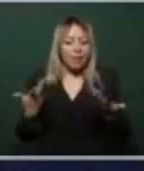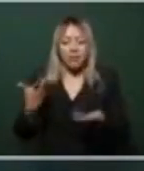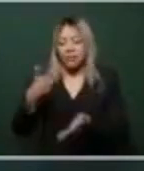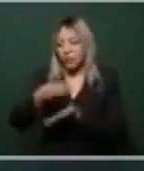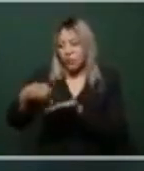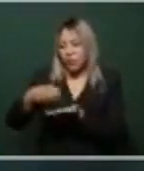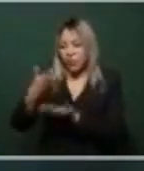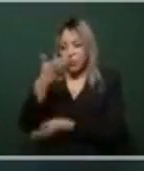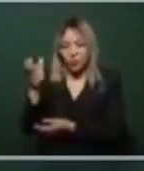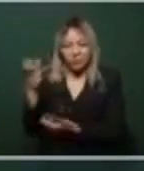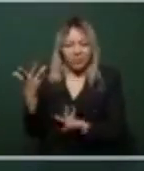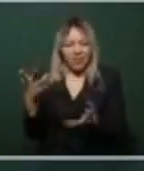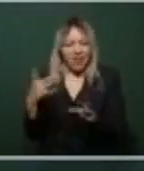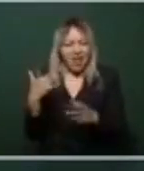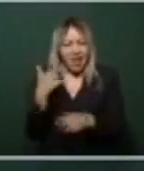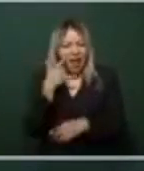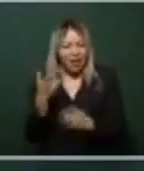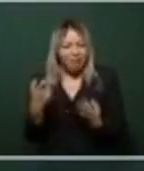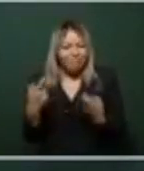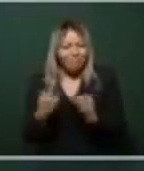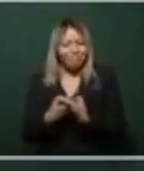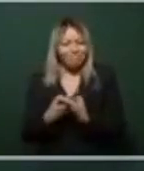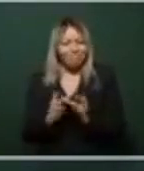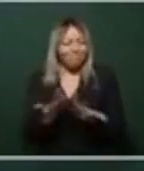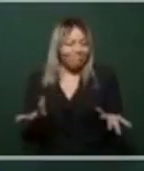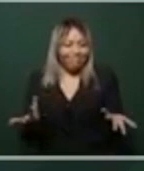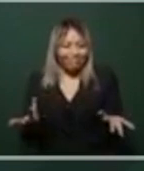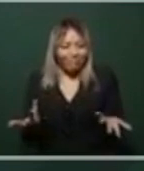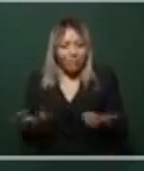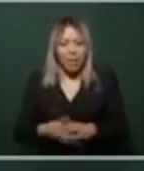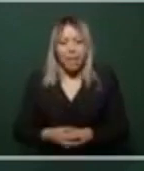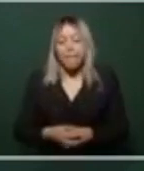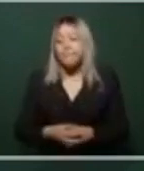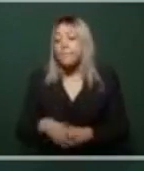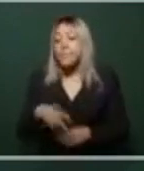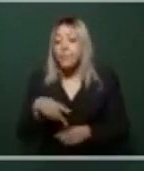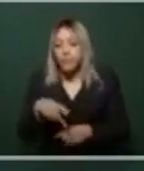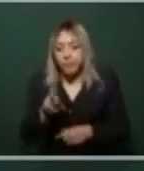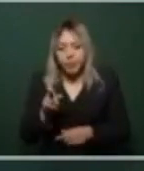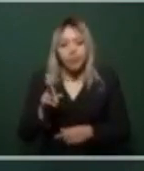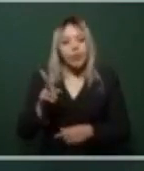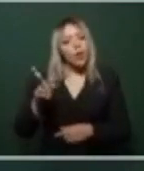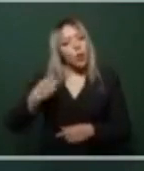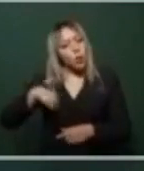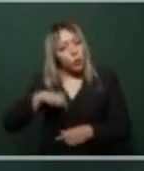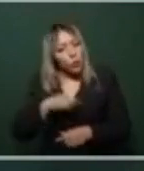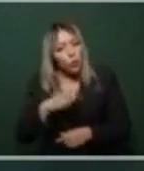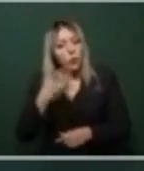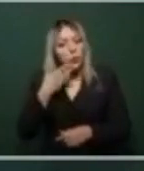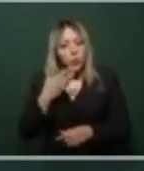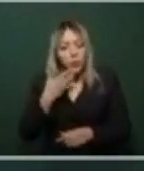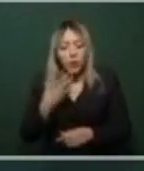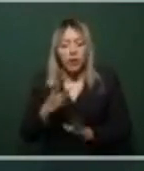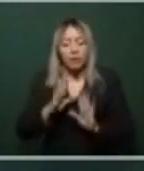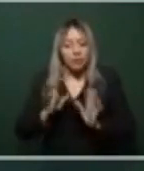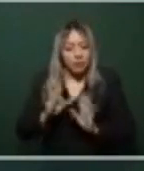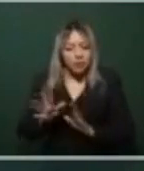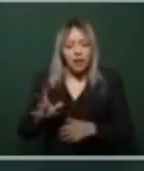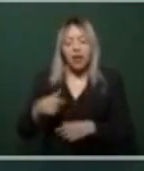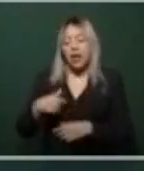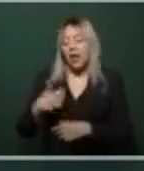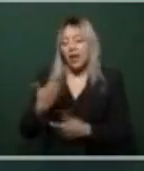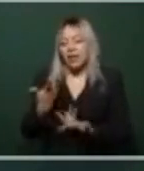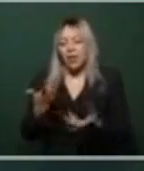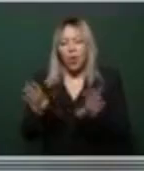una contradicción si se está buscando resolver el fenómeno